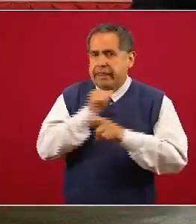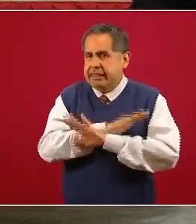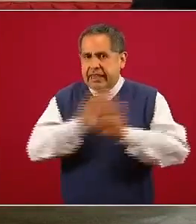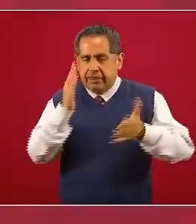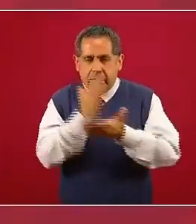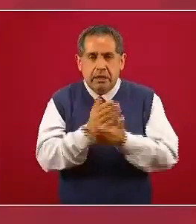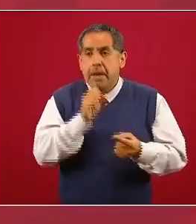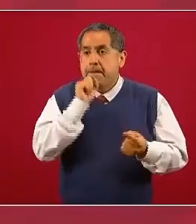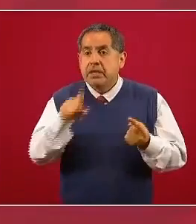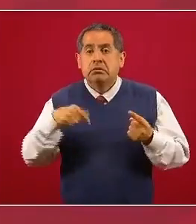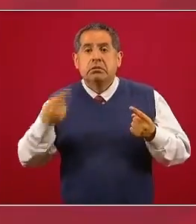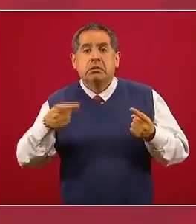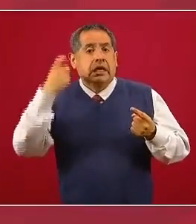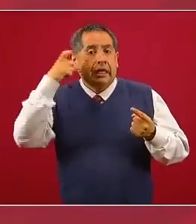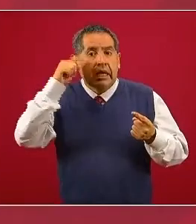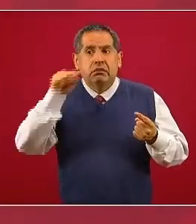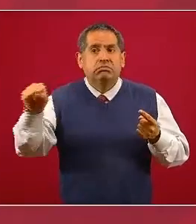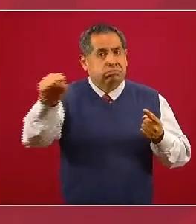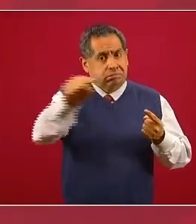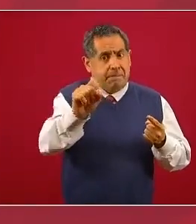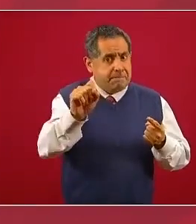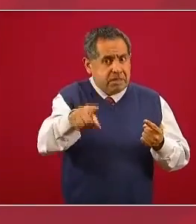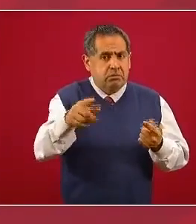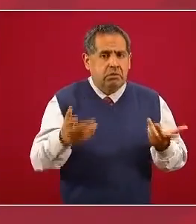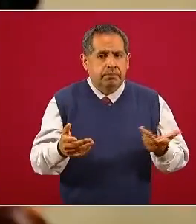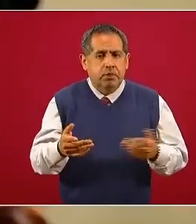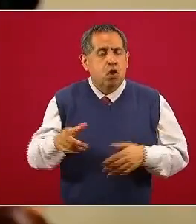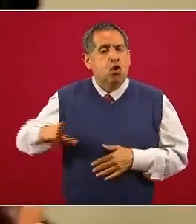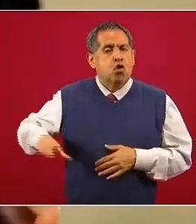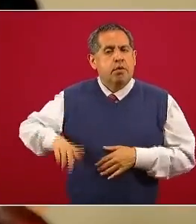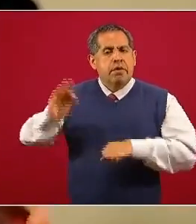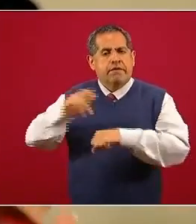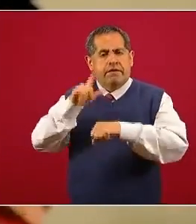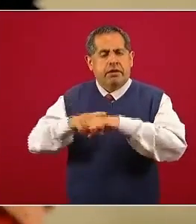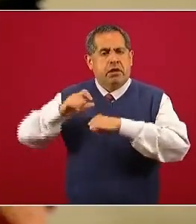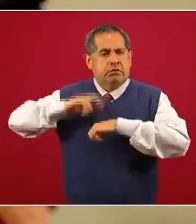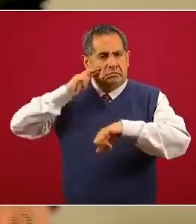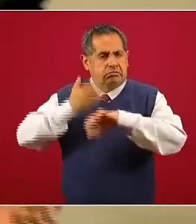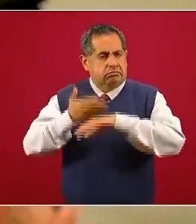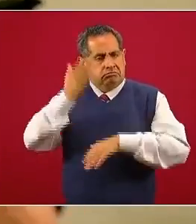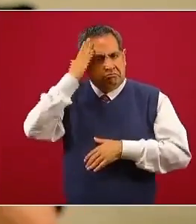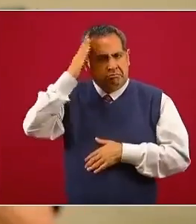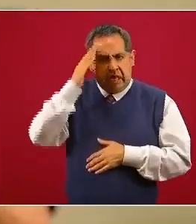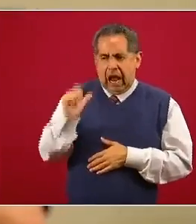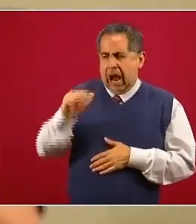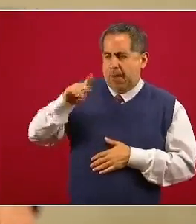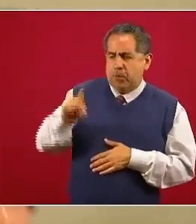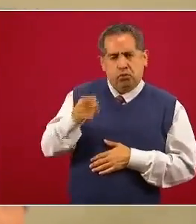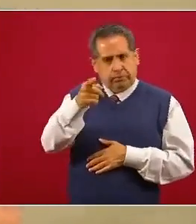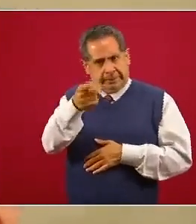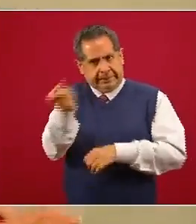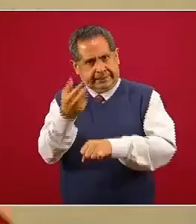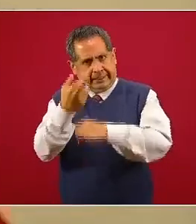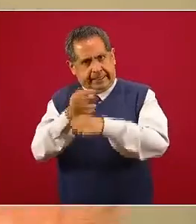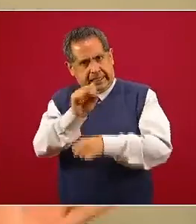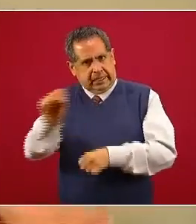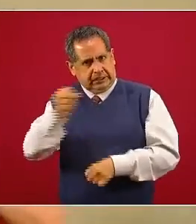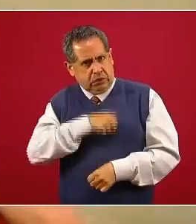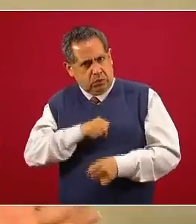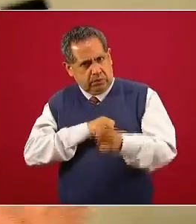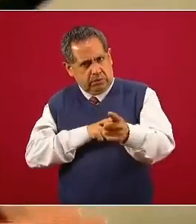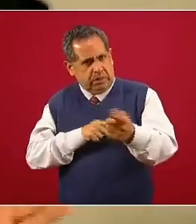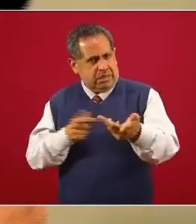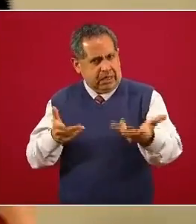y algunos otros estados. ¿Cuál es la decisión del gobierno federal que encabeza Andrés Manuel y ustedes como Secretaría de Salud